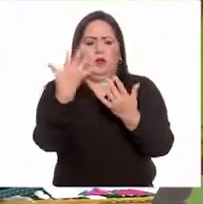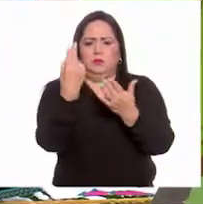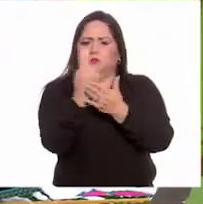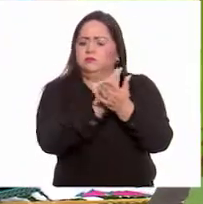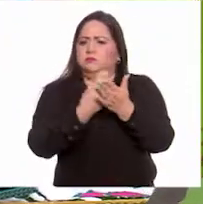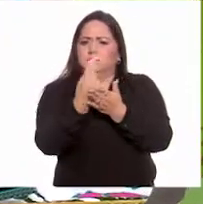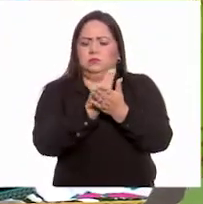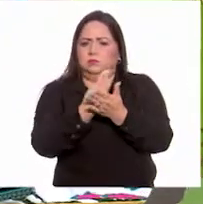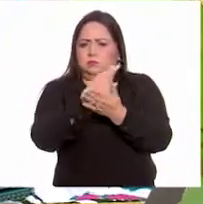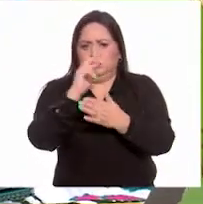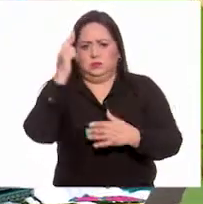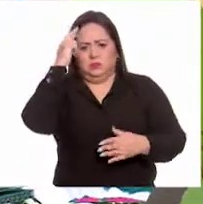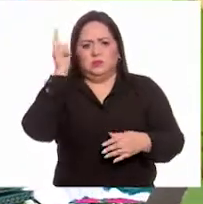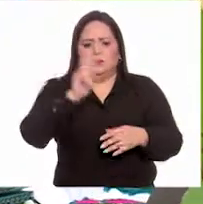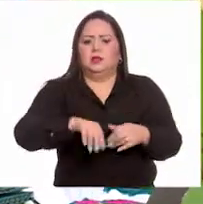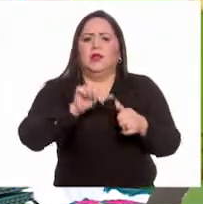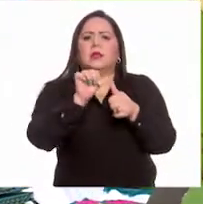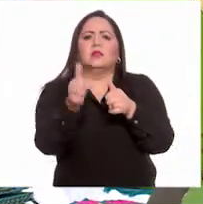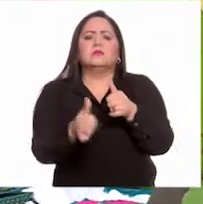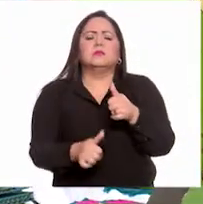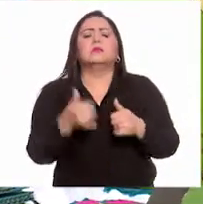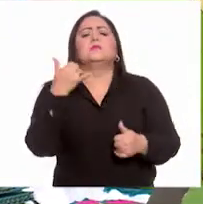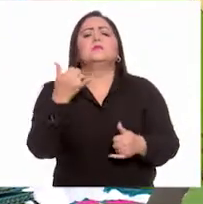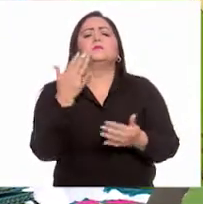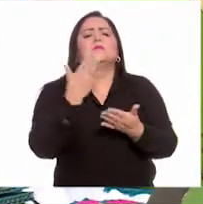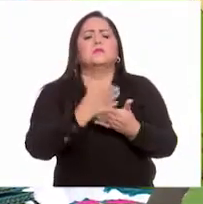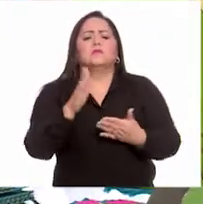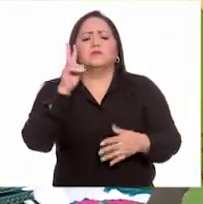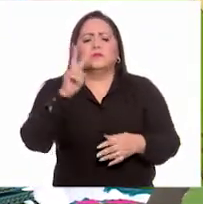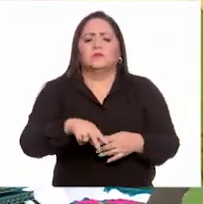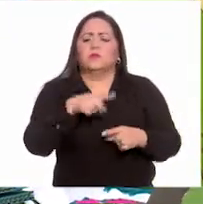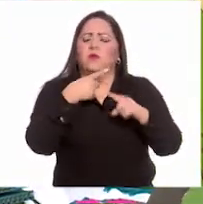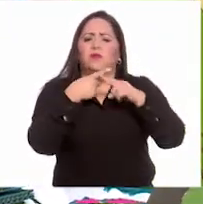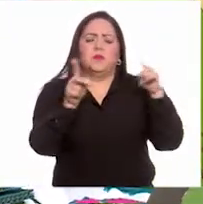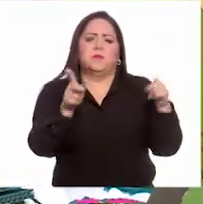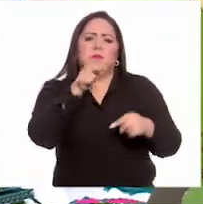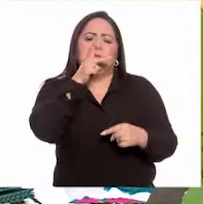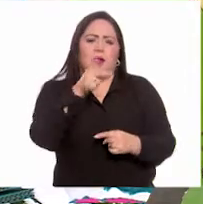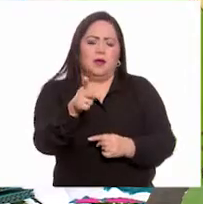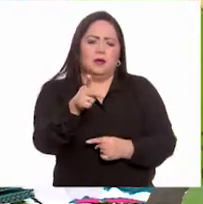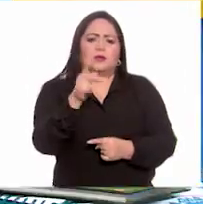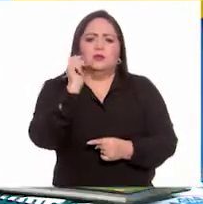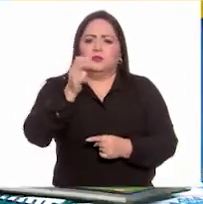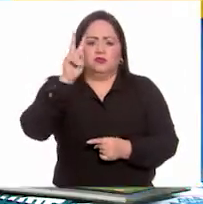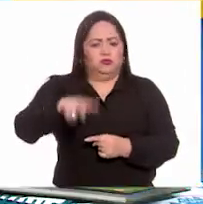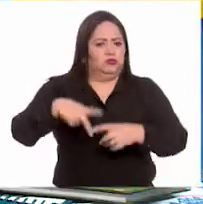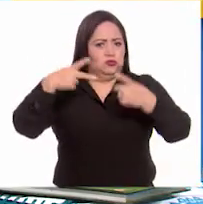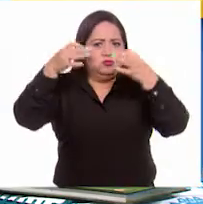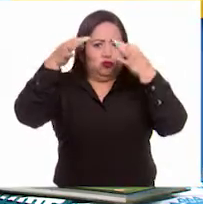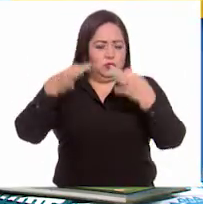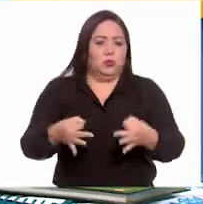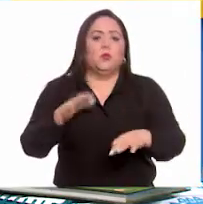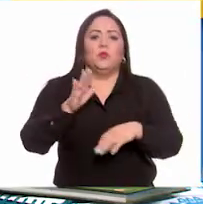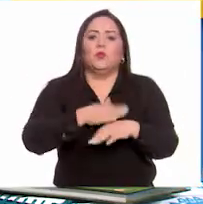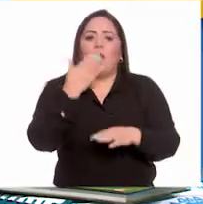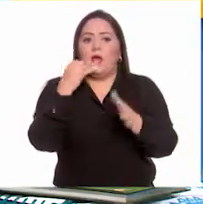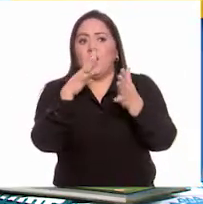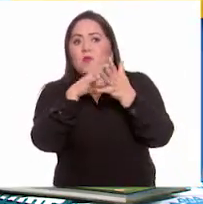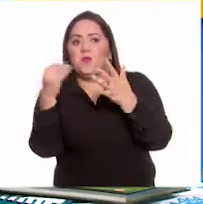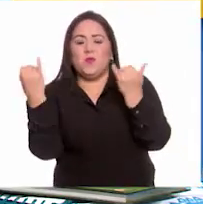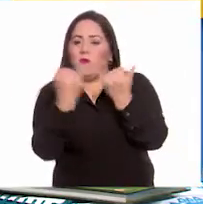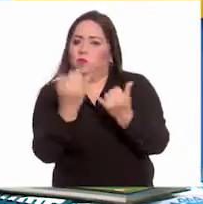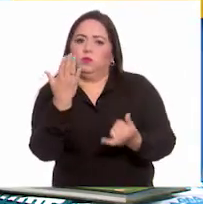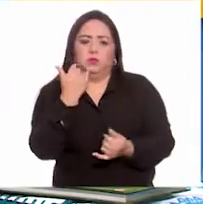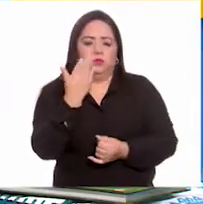decíamos es artesanal y sobre todo son versiones muy distintas y son propias, originales, pues no hay una copia igual que